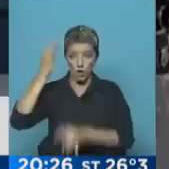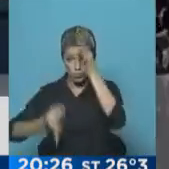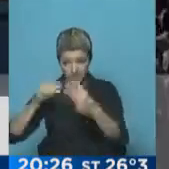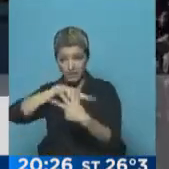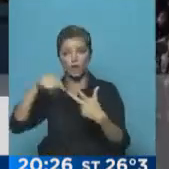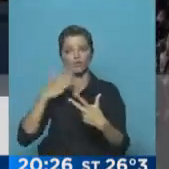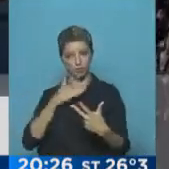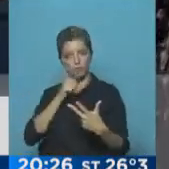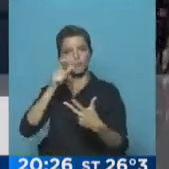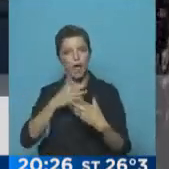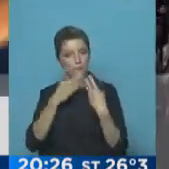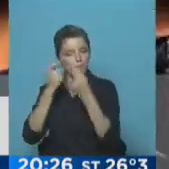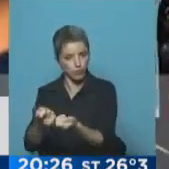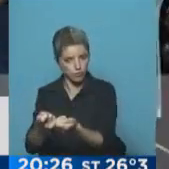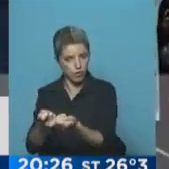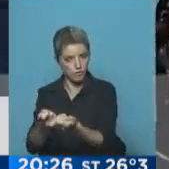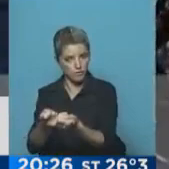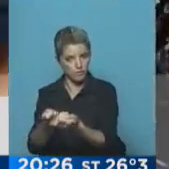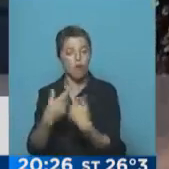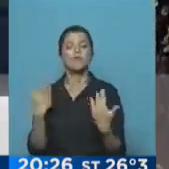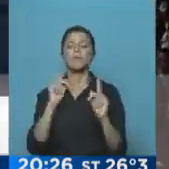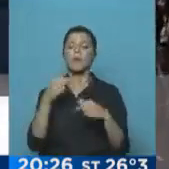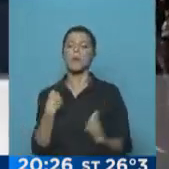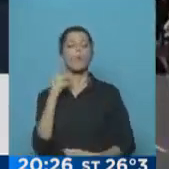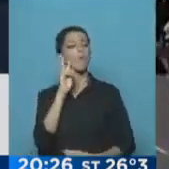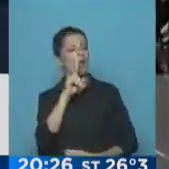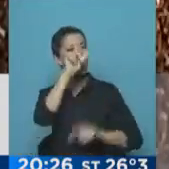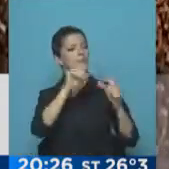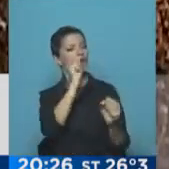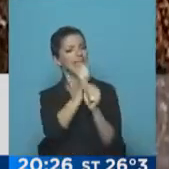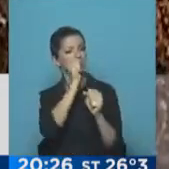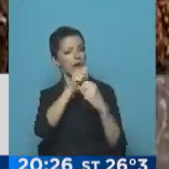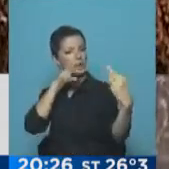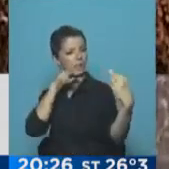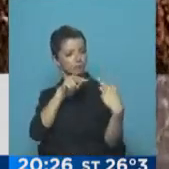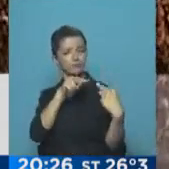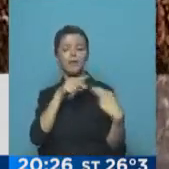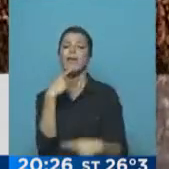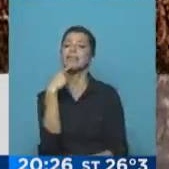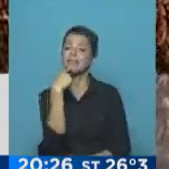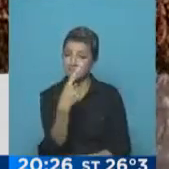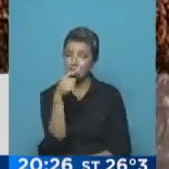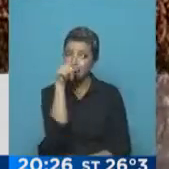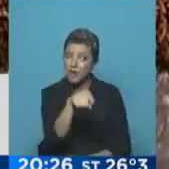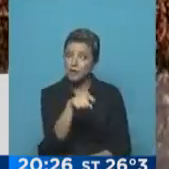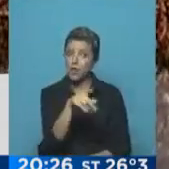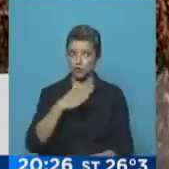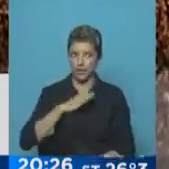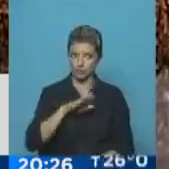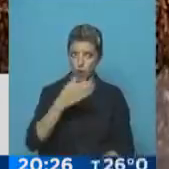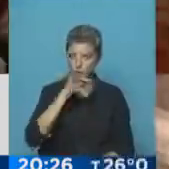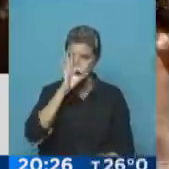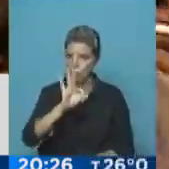mirar a los ojos de los trabajadores para decirles que nunca los